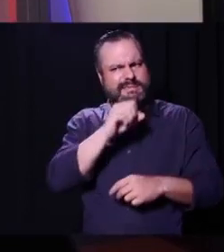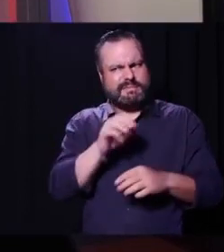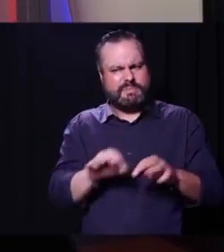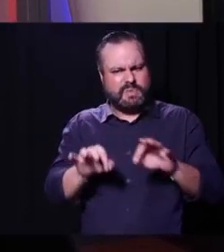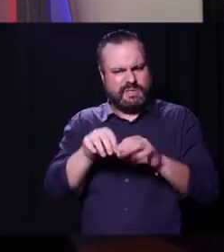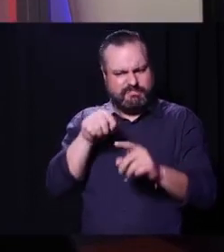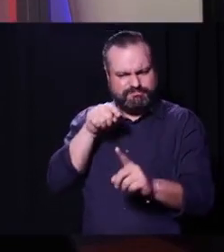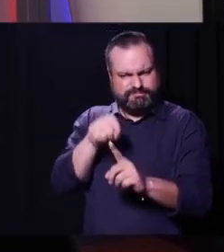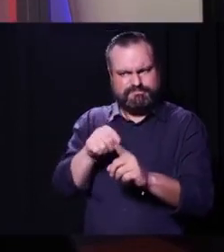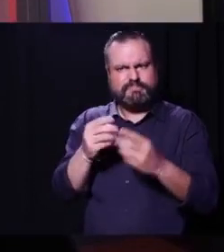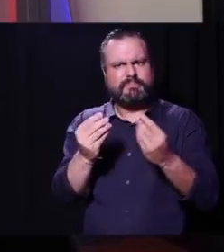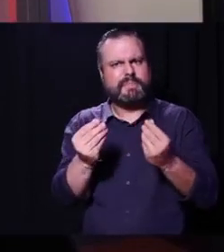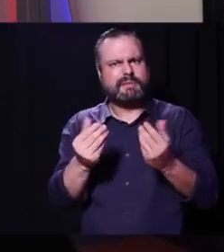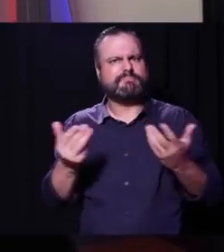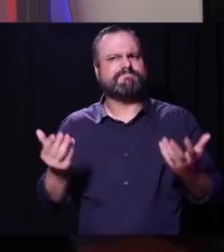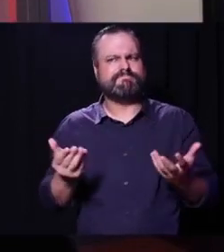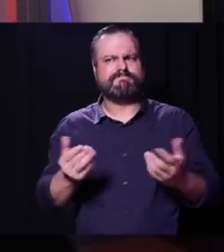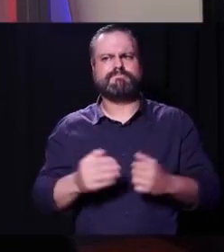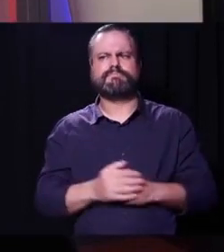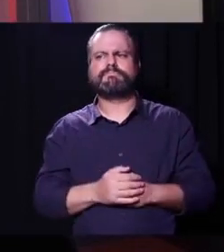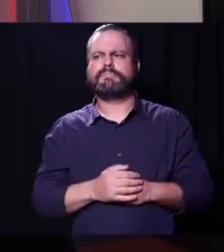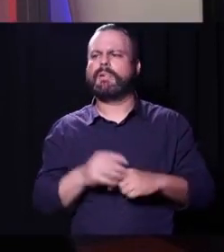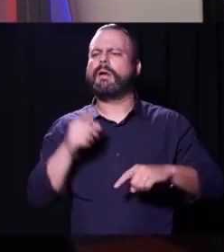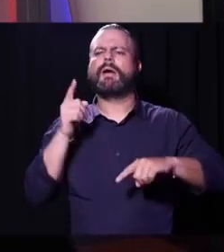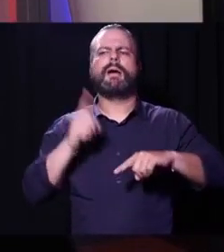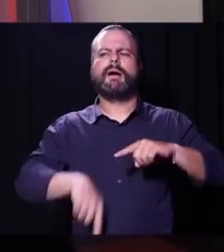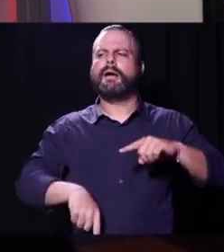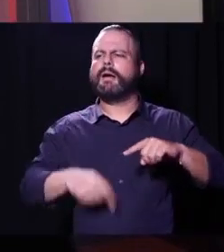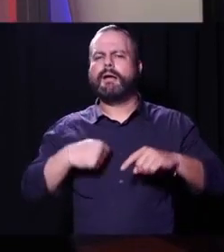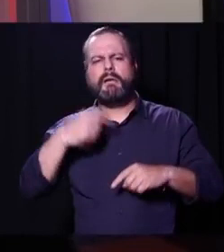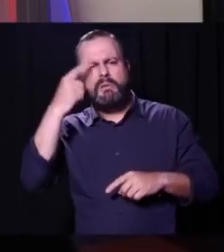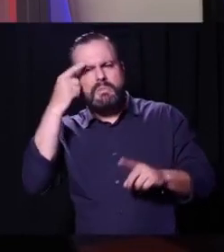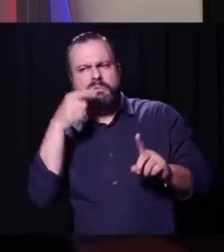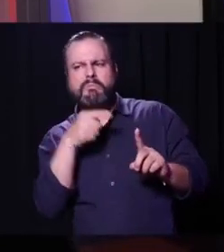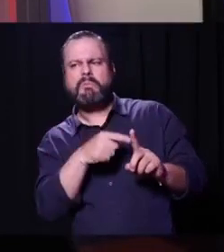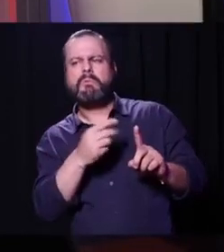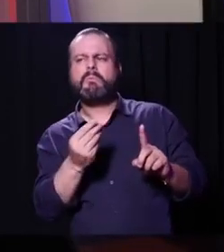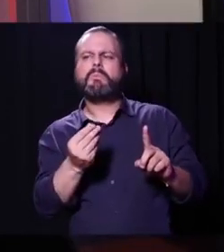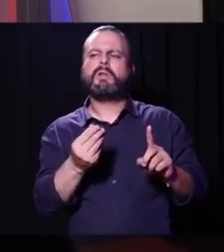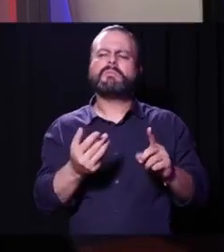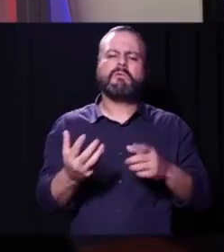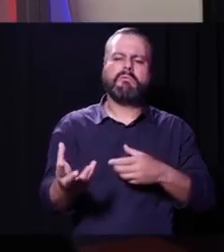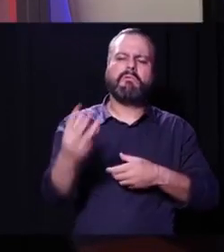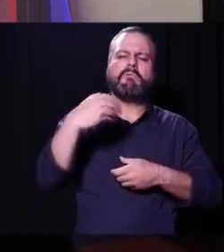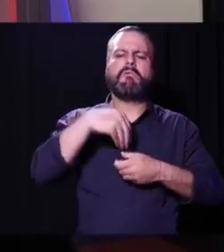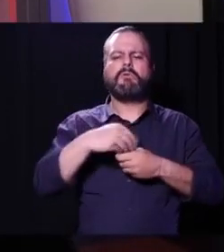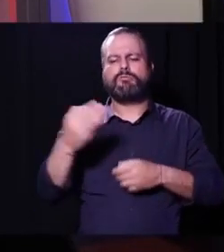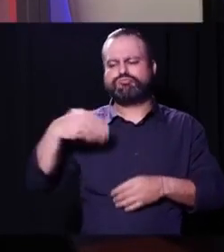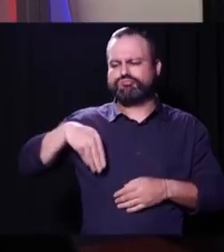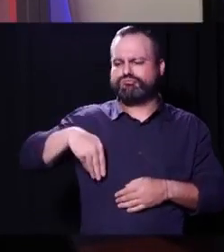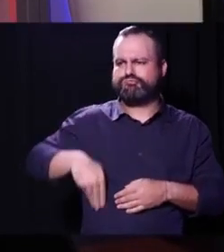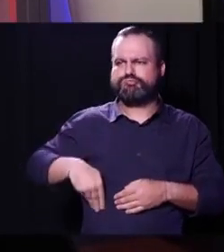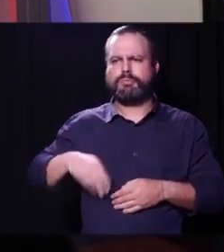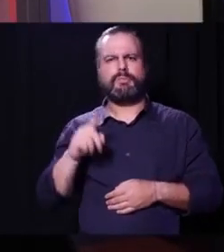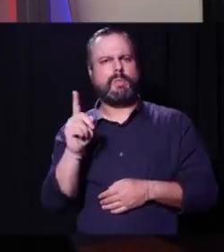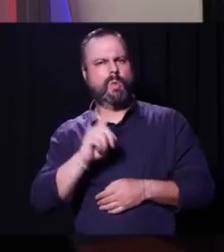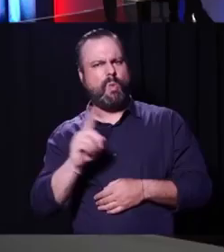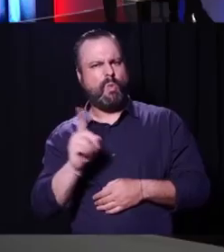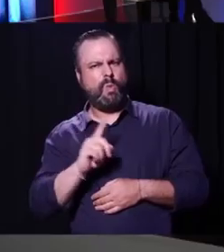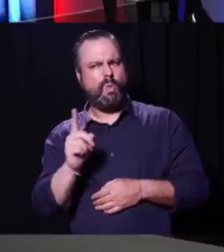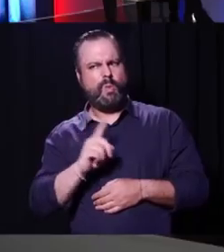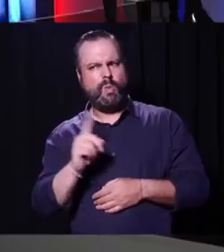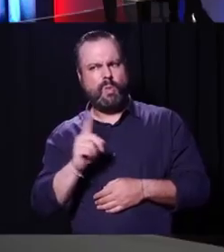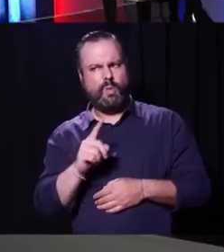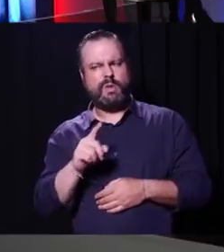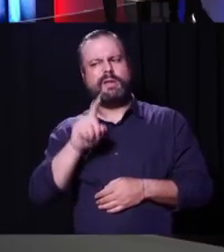los recursos no pueden desviarse a los bolsillos de unos cuantos bellacos corsarios. ¿Cuál sería el número necesario para